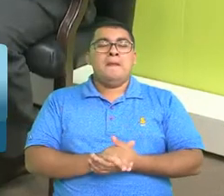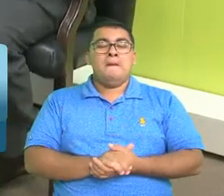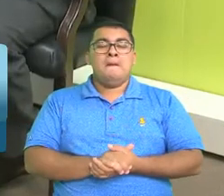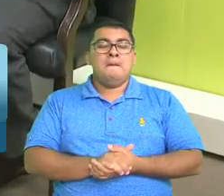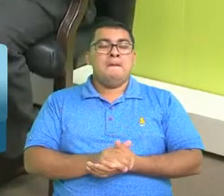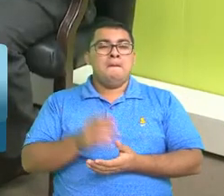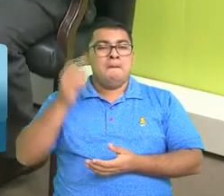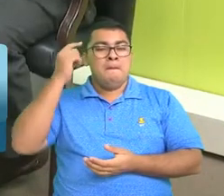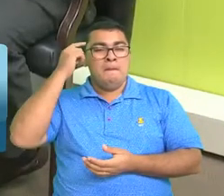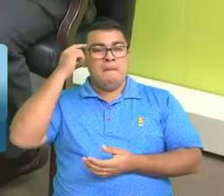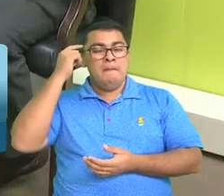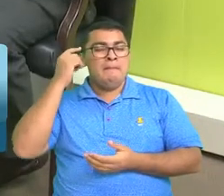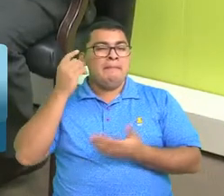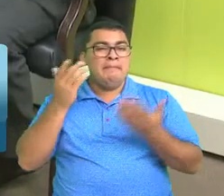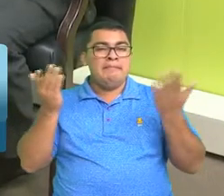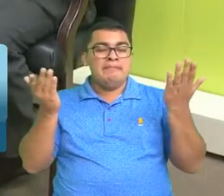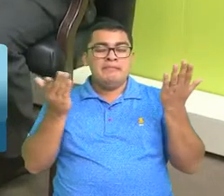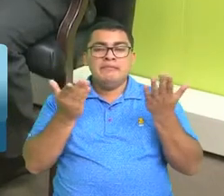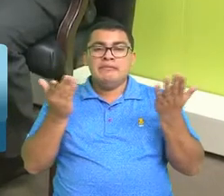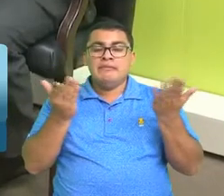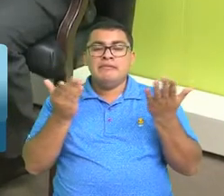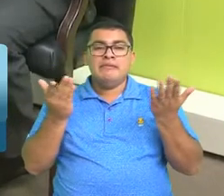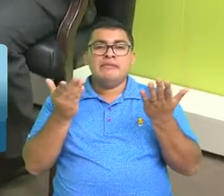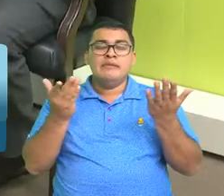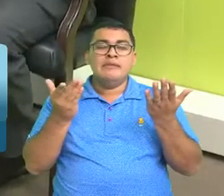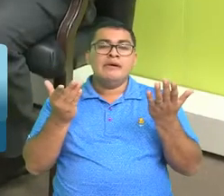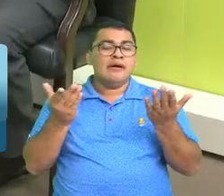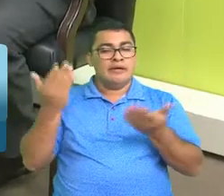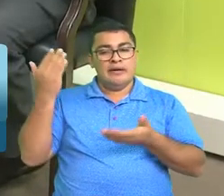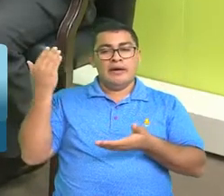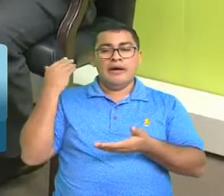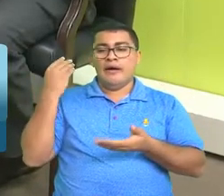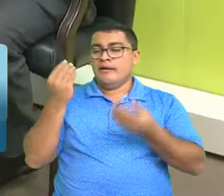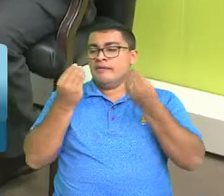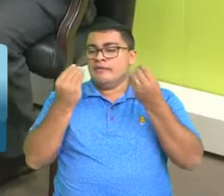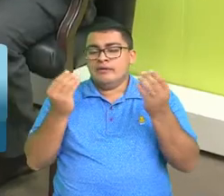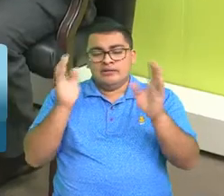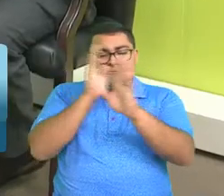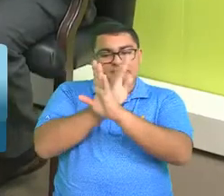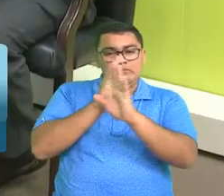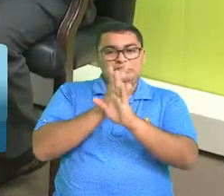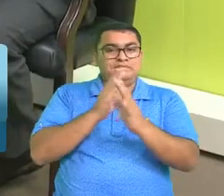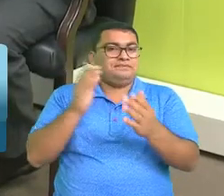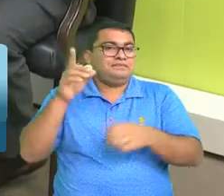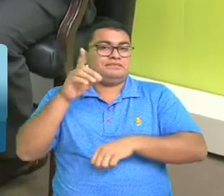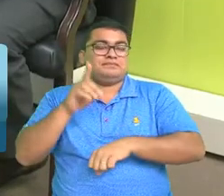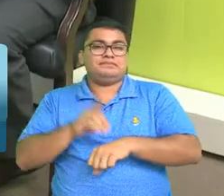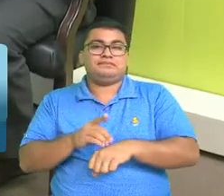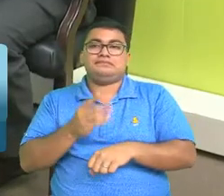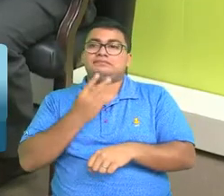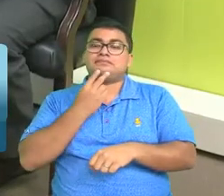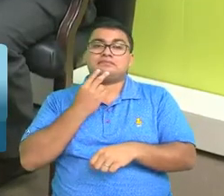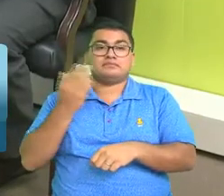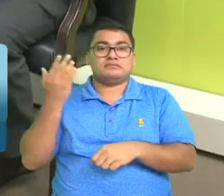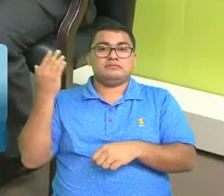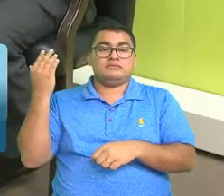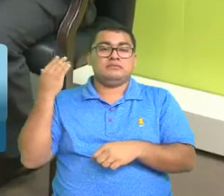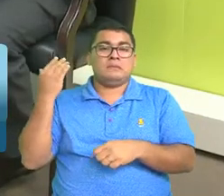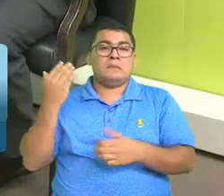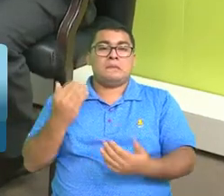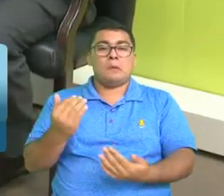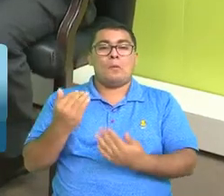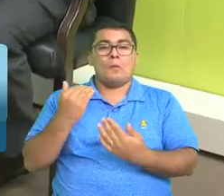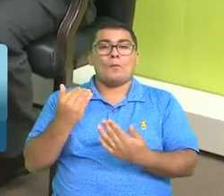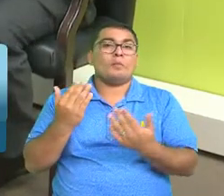que pienso tal vez es que no había mucha sospecha clínica y a lo mejor tal vez en otra época se ofrecía más lo que es la